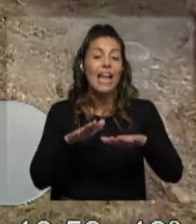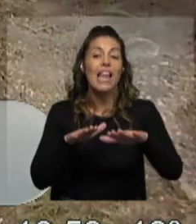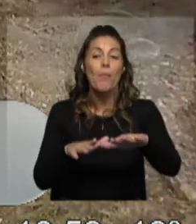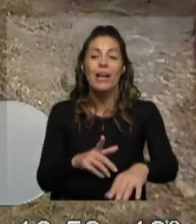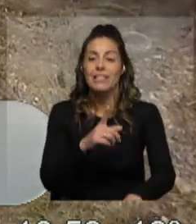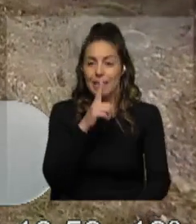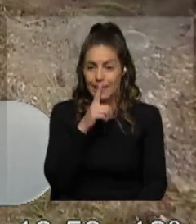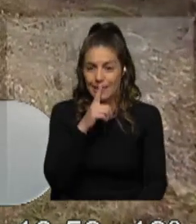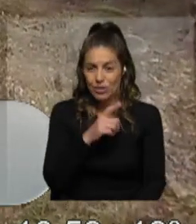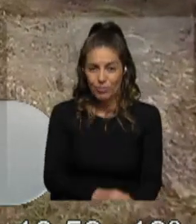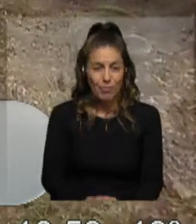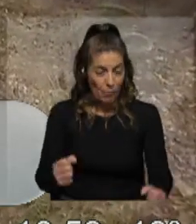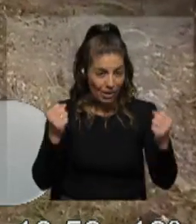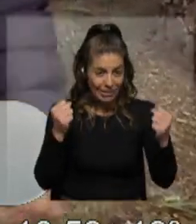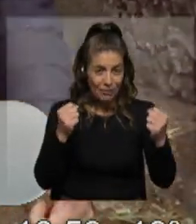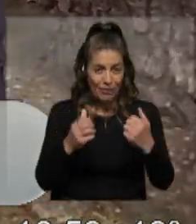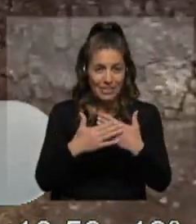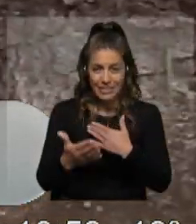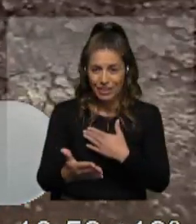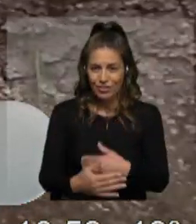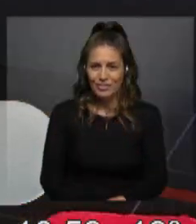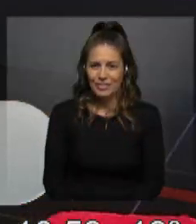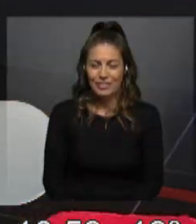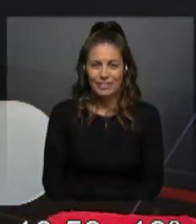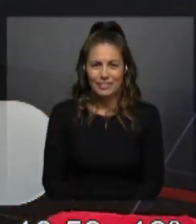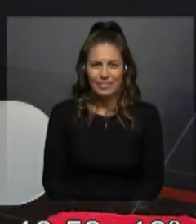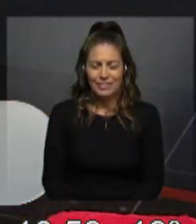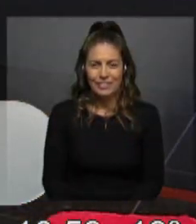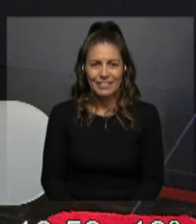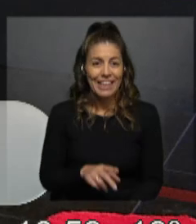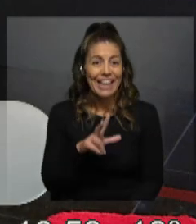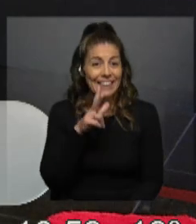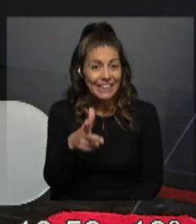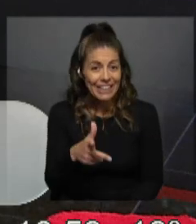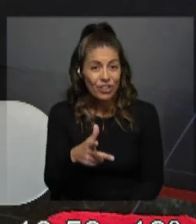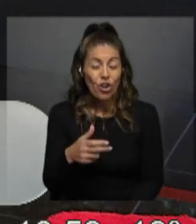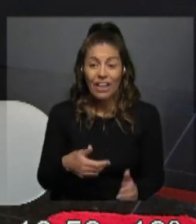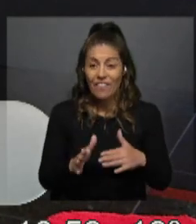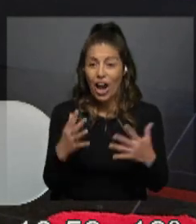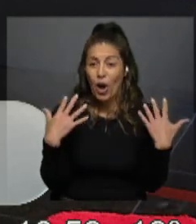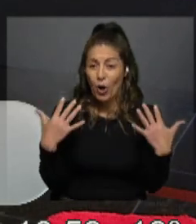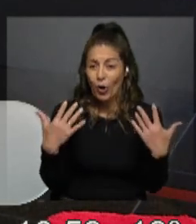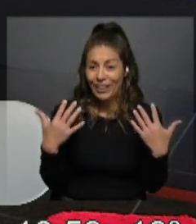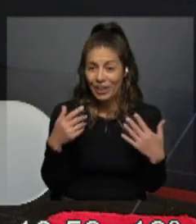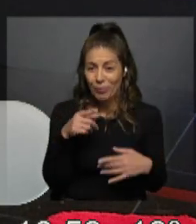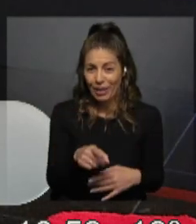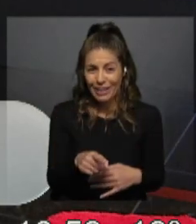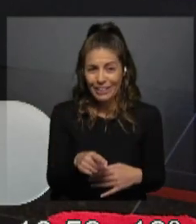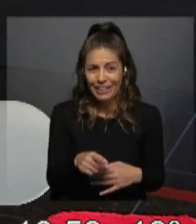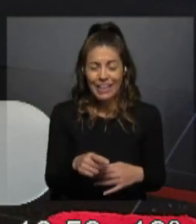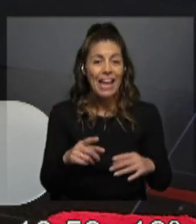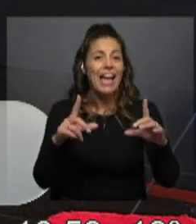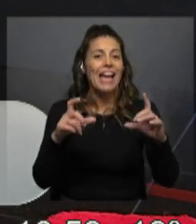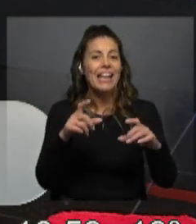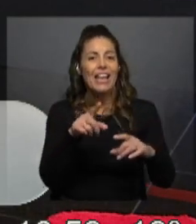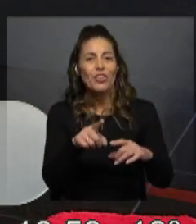Vamos a estar ahí. Vamos arriba, vecino. Vamos arriba, ¿eh? Jotapé, viene el vecino. Dime, Pito. Él te dijo que pasa corriendo por ahí. Ahora, en la toma que acaba de